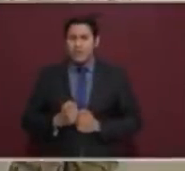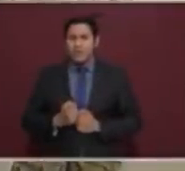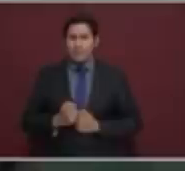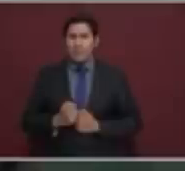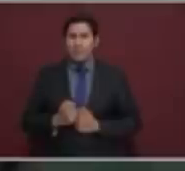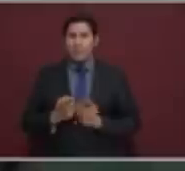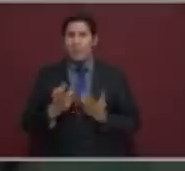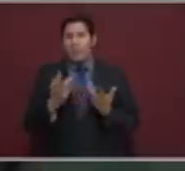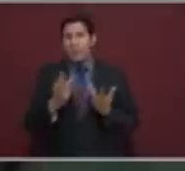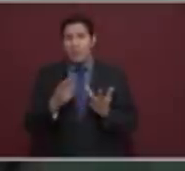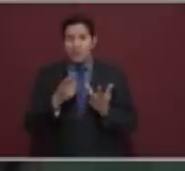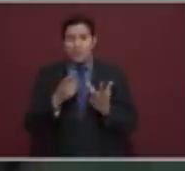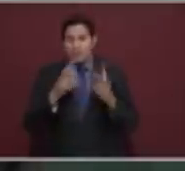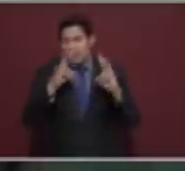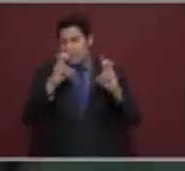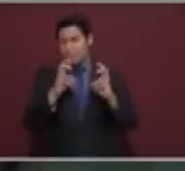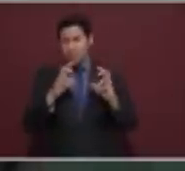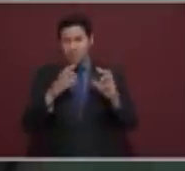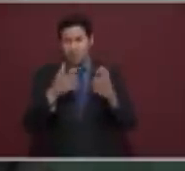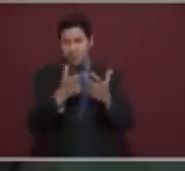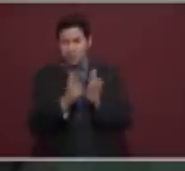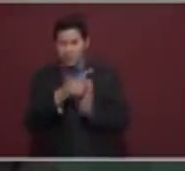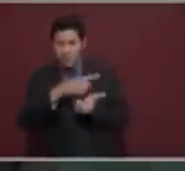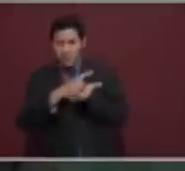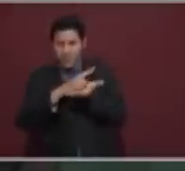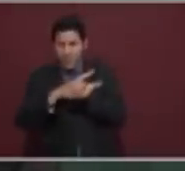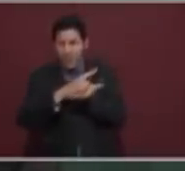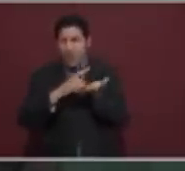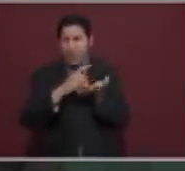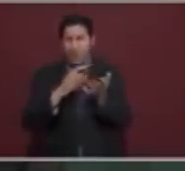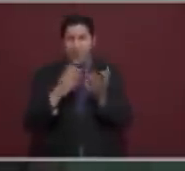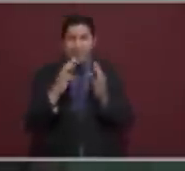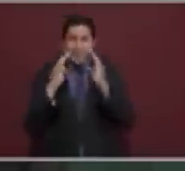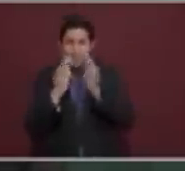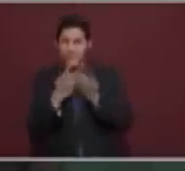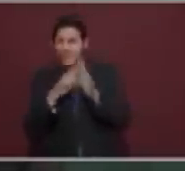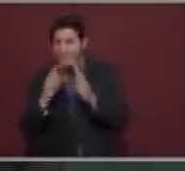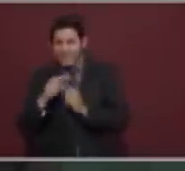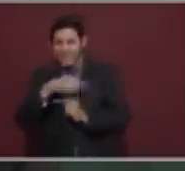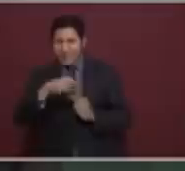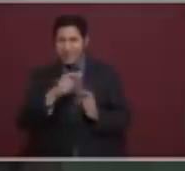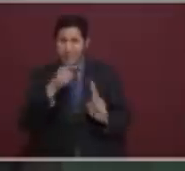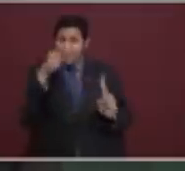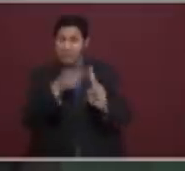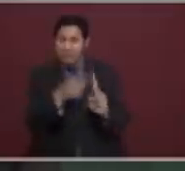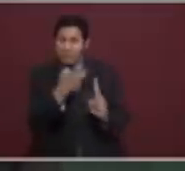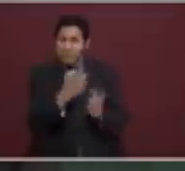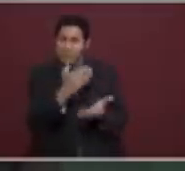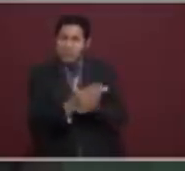enfrentar el narcotráfico pero no había una estrategia para la seguridad pública